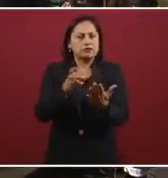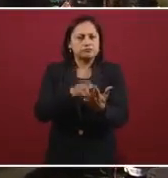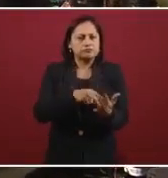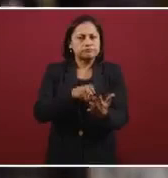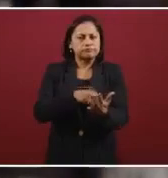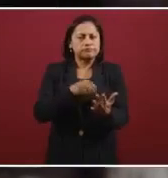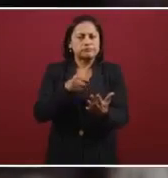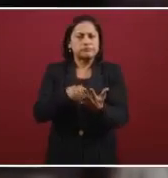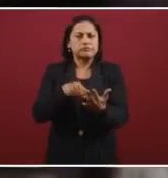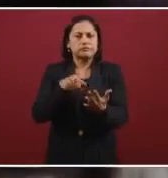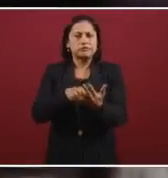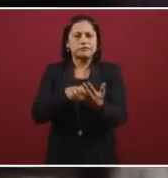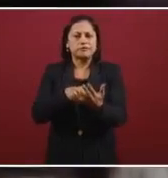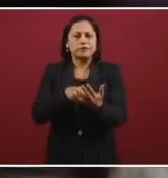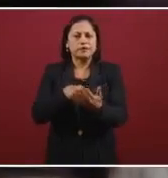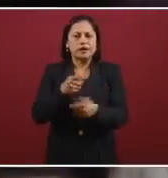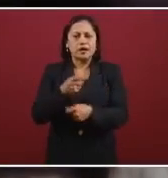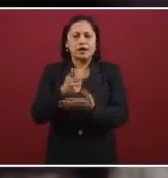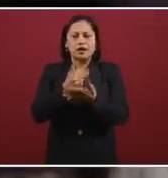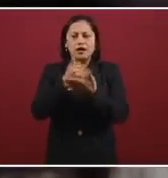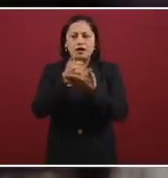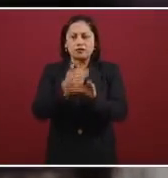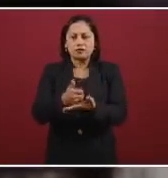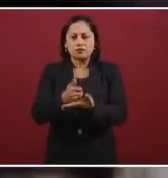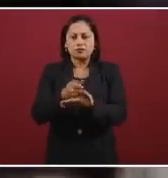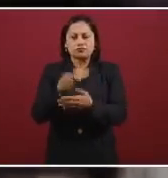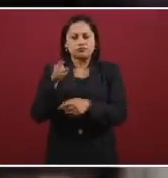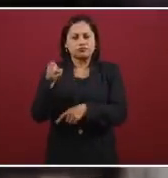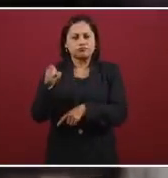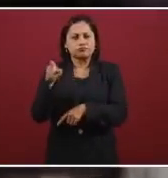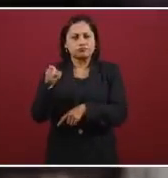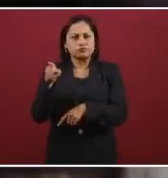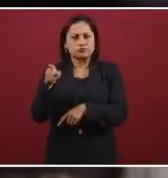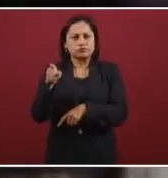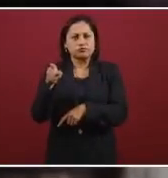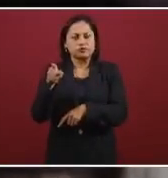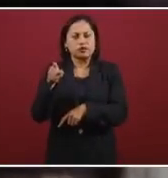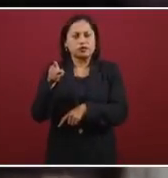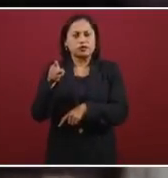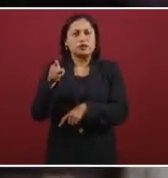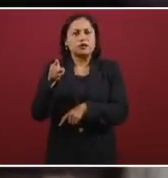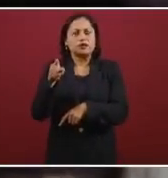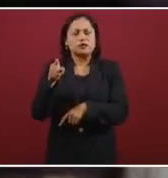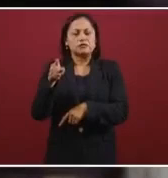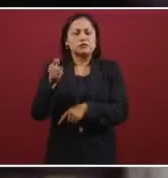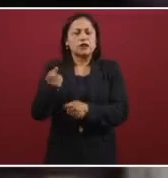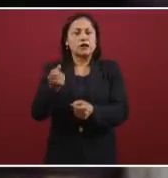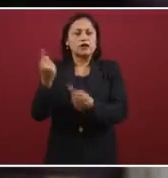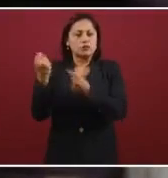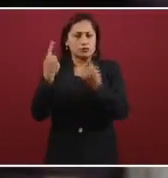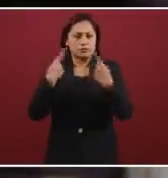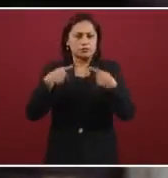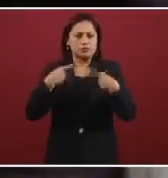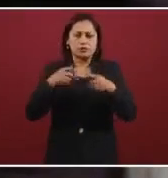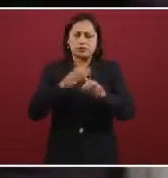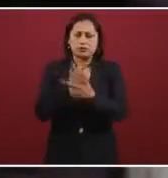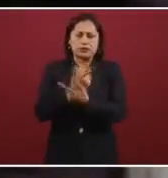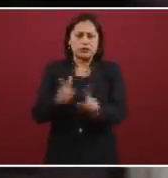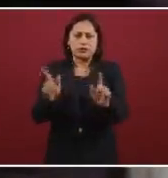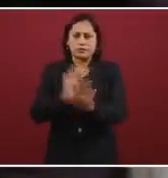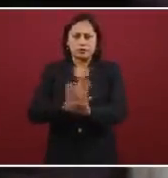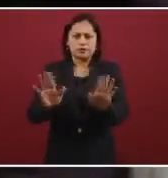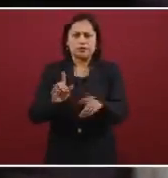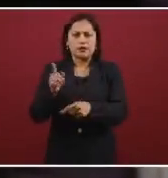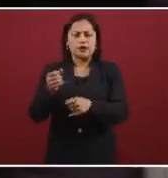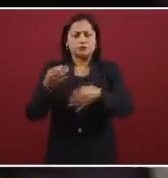salido el profesor que usted ha citado de Oaxaca, que lo acusaron de delincuencia organizada. El